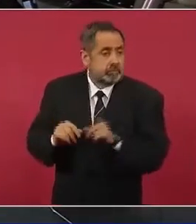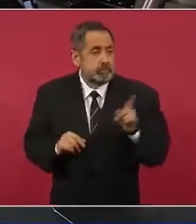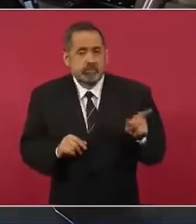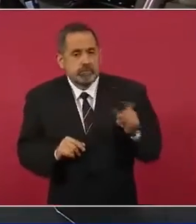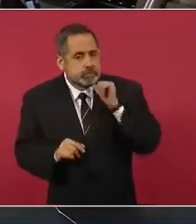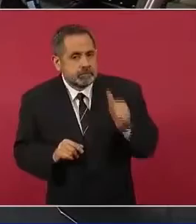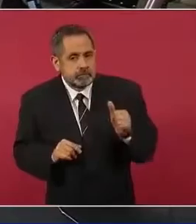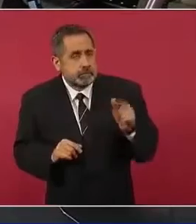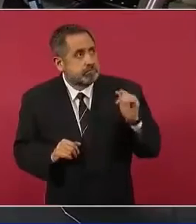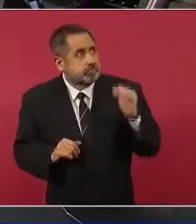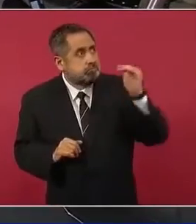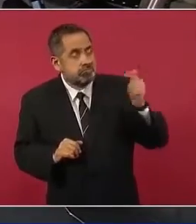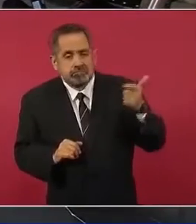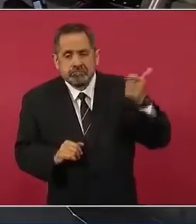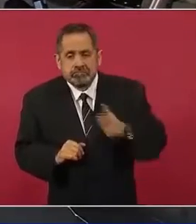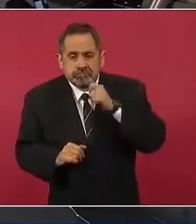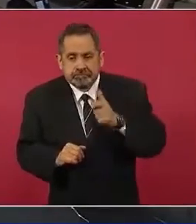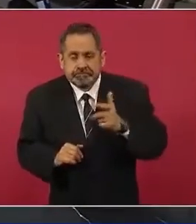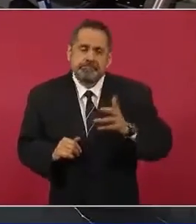todos los de arriba no